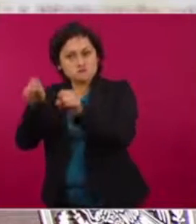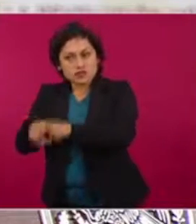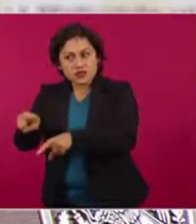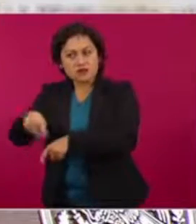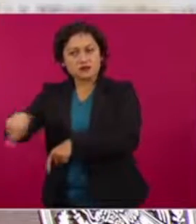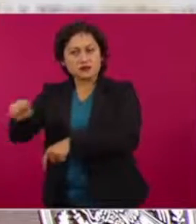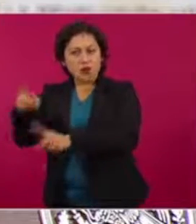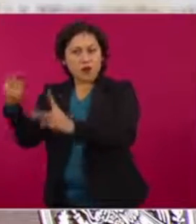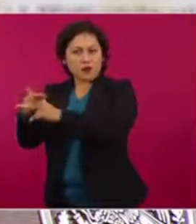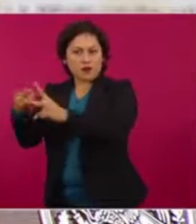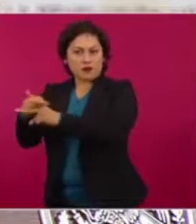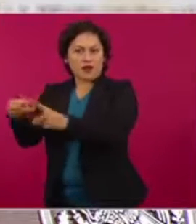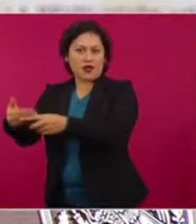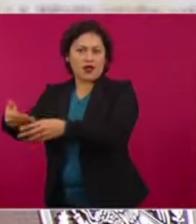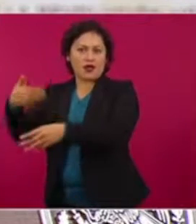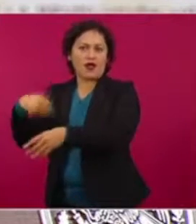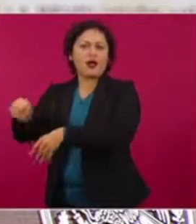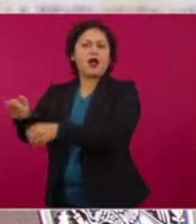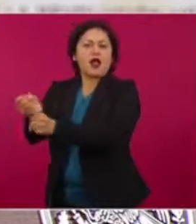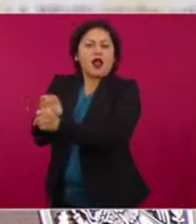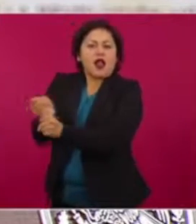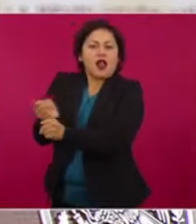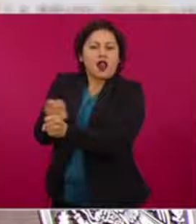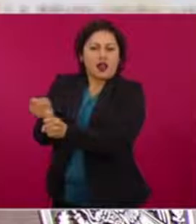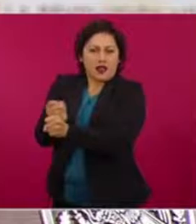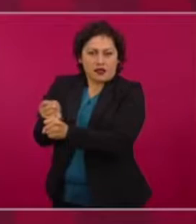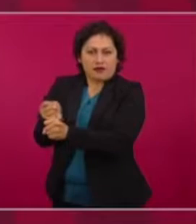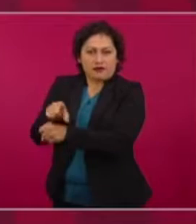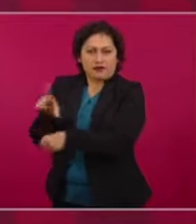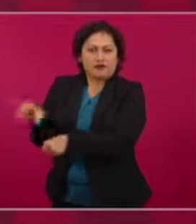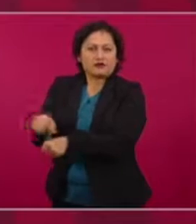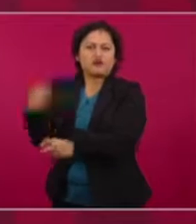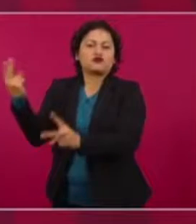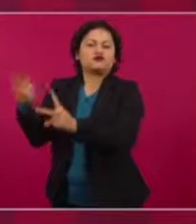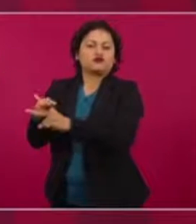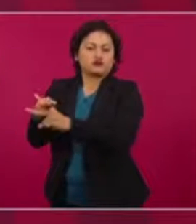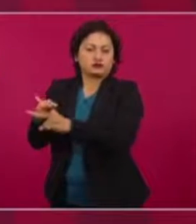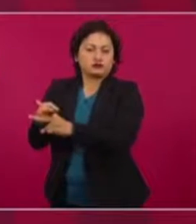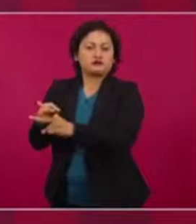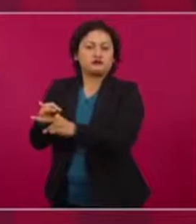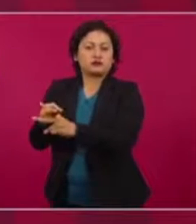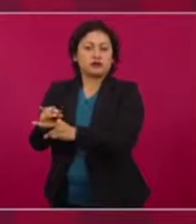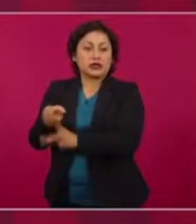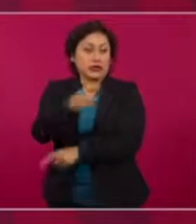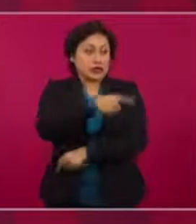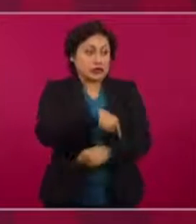estaban torturando a su hermano en la Ciudadela, hubo una especie de